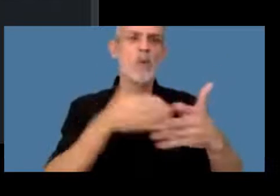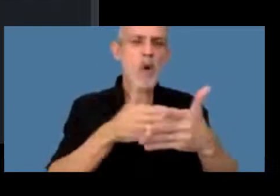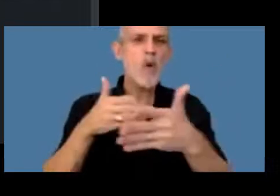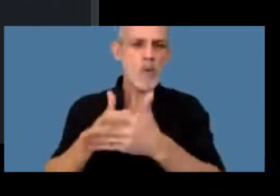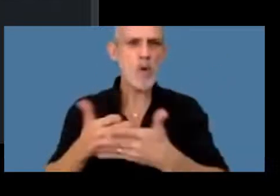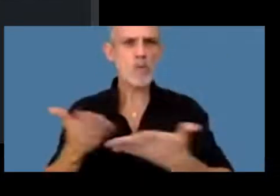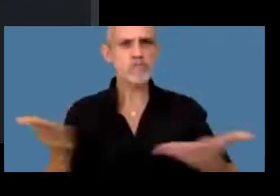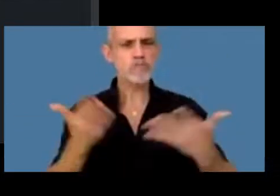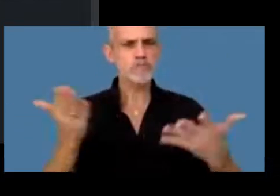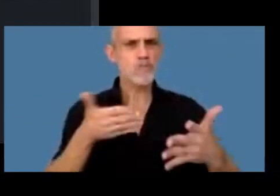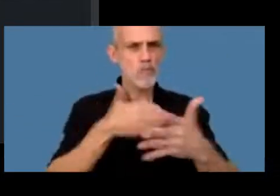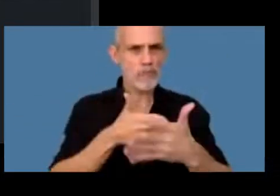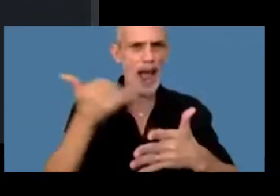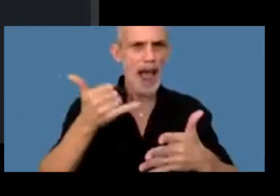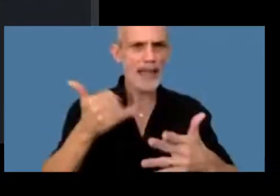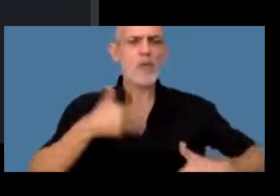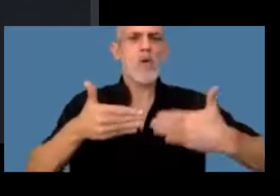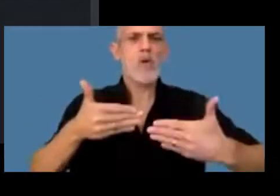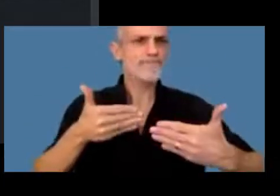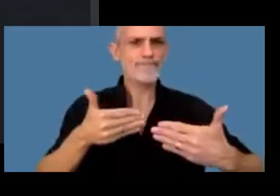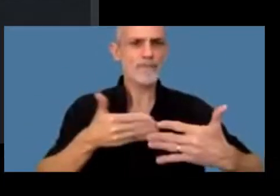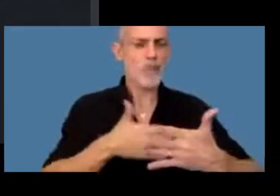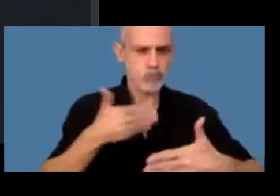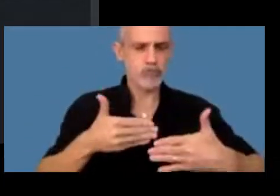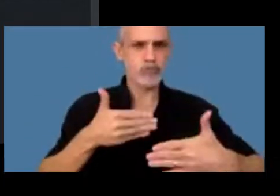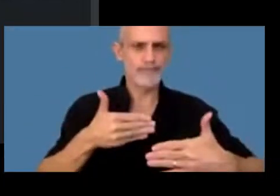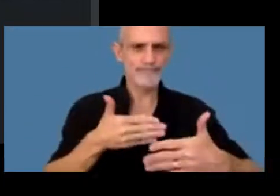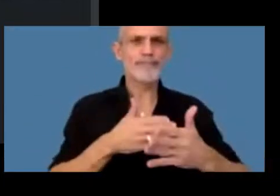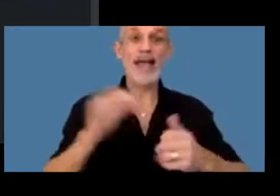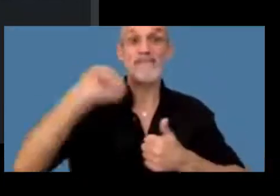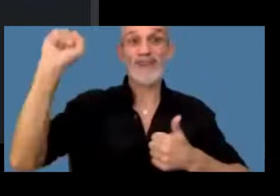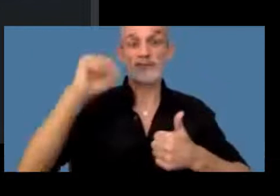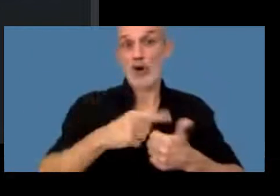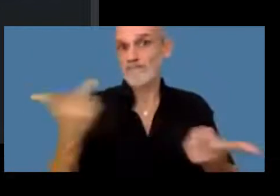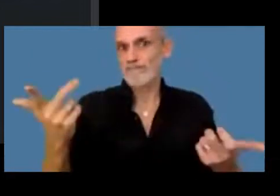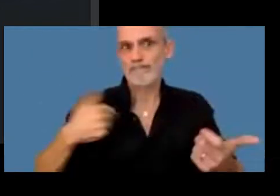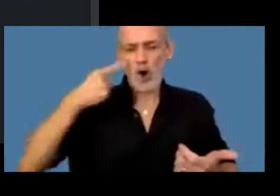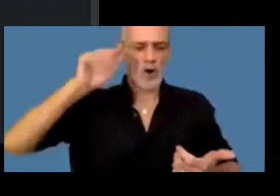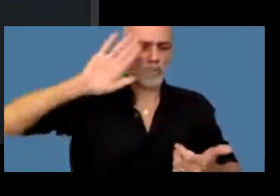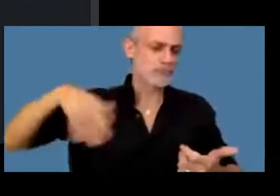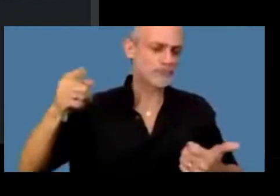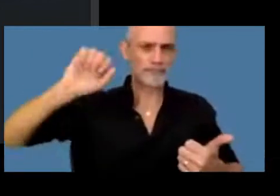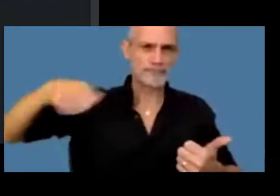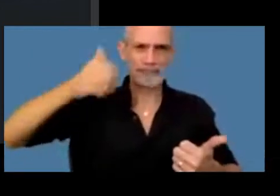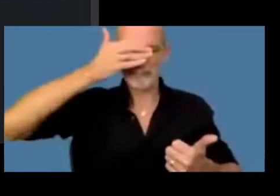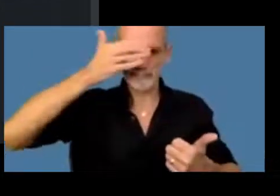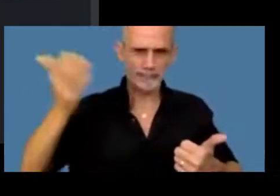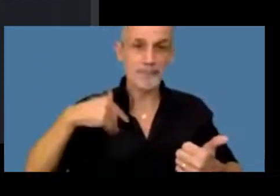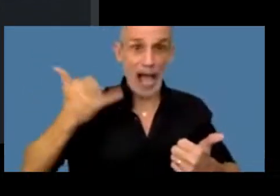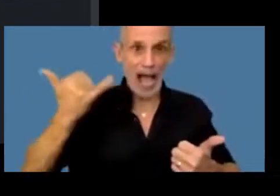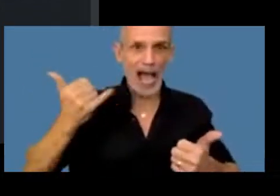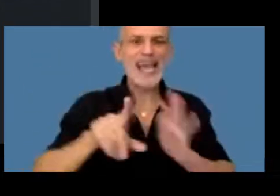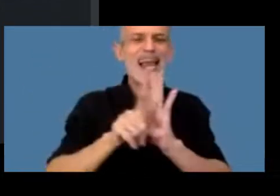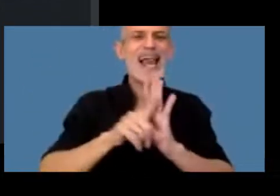grandes limitantes de nuestro crecimiento, digamos, ¿no? ¿Me entienden? La inflación, en donde no la reconocemos, que está vigente la ley de Comertilá,